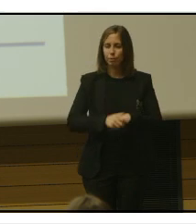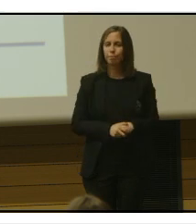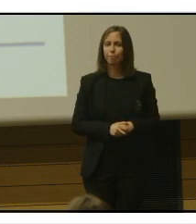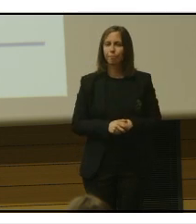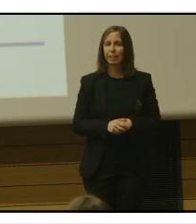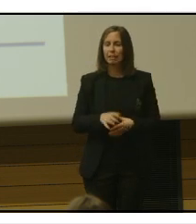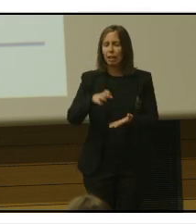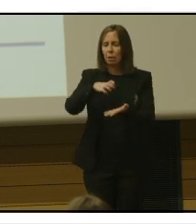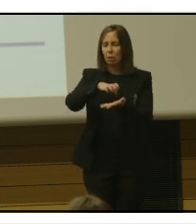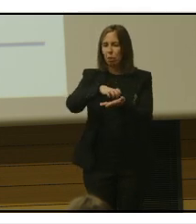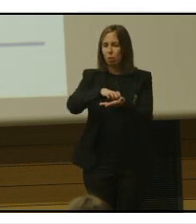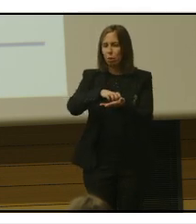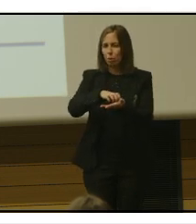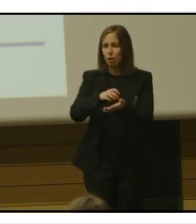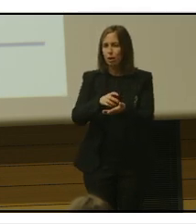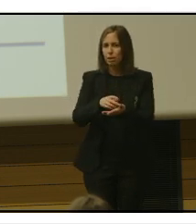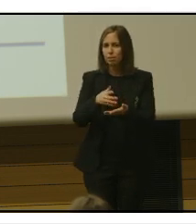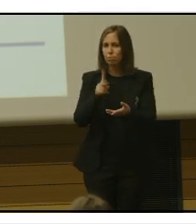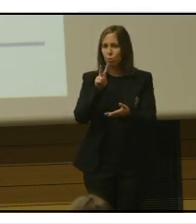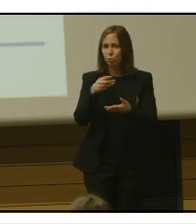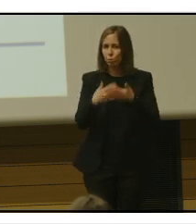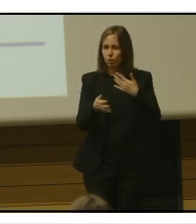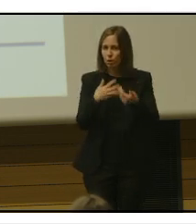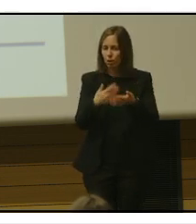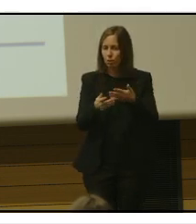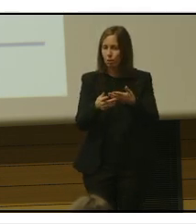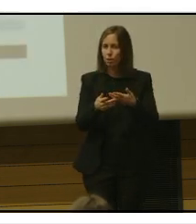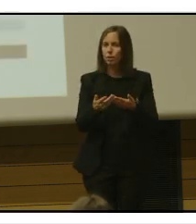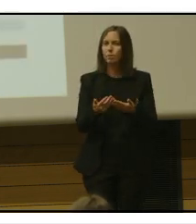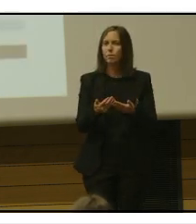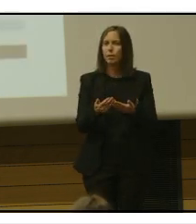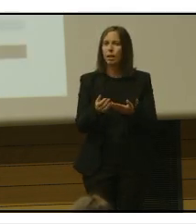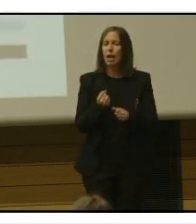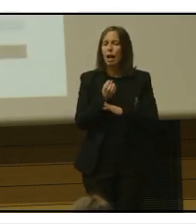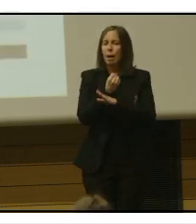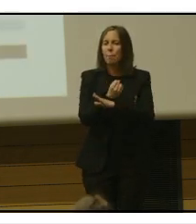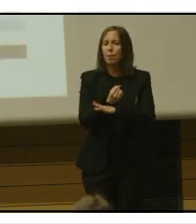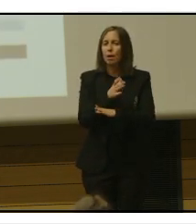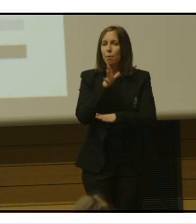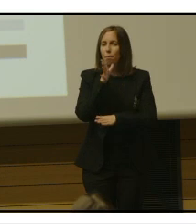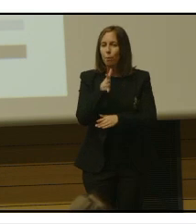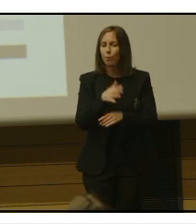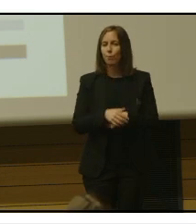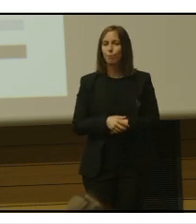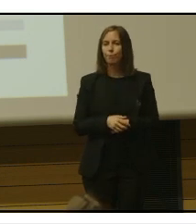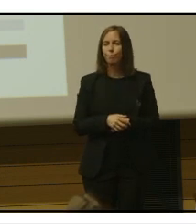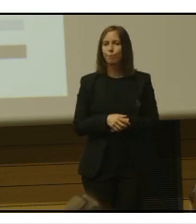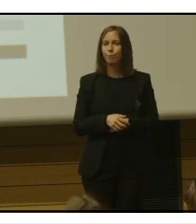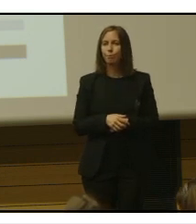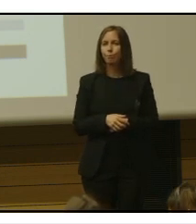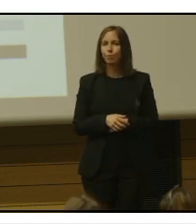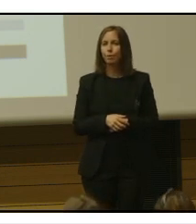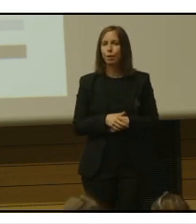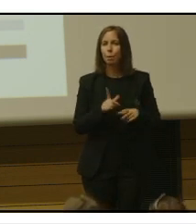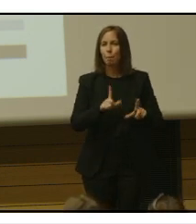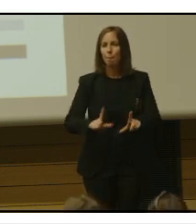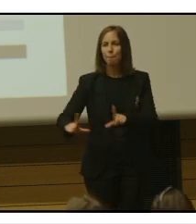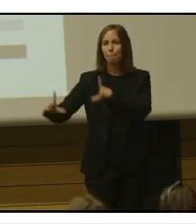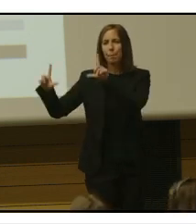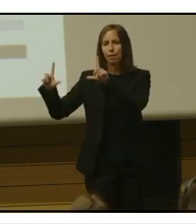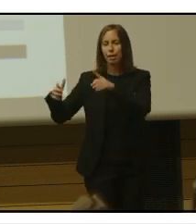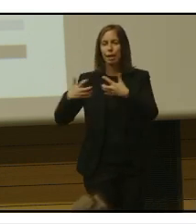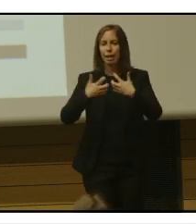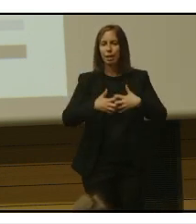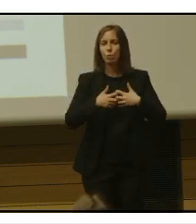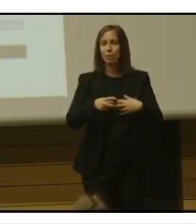tenían estos autores era algo que venía apoyado por esto que aparece aquí, por la industria tabaquera.